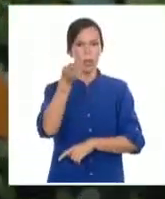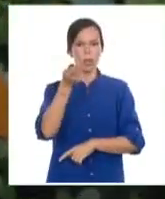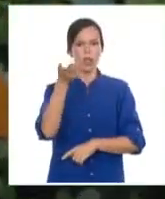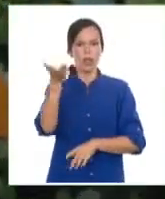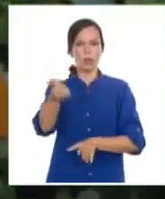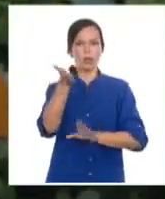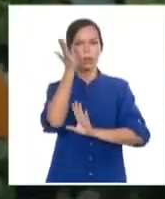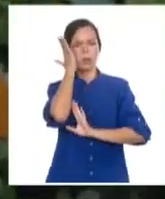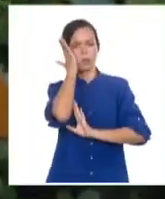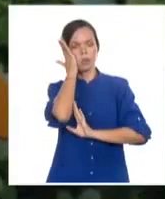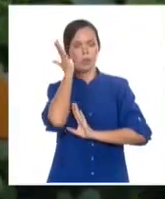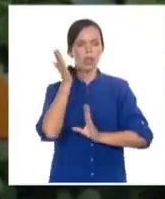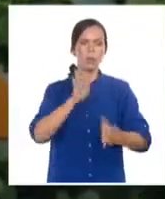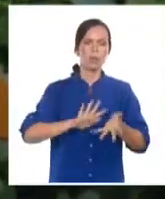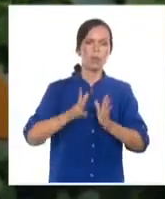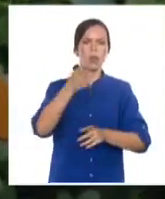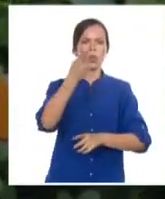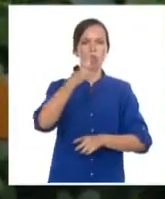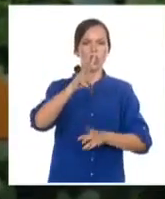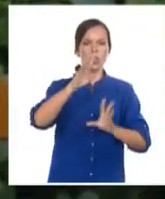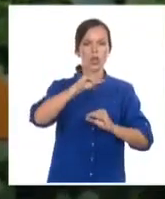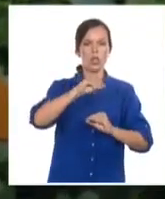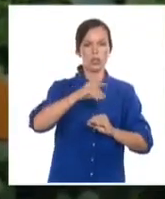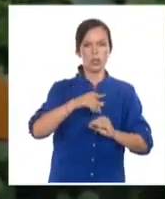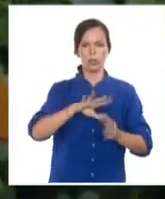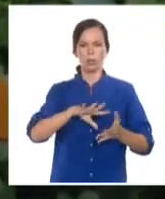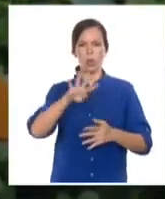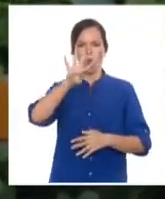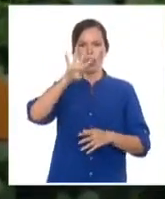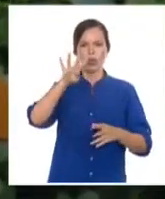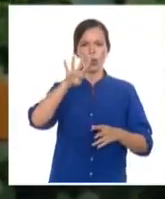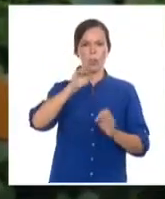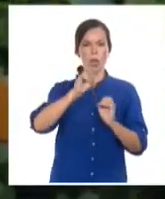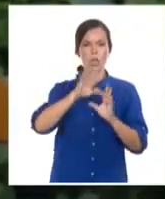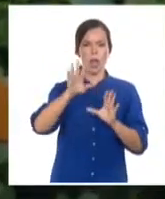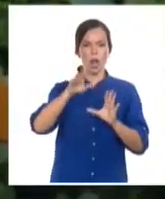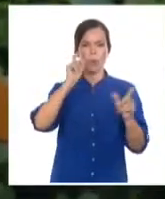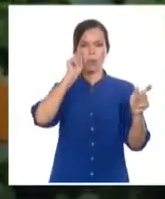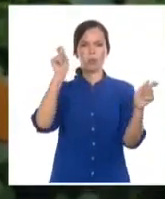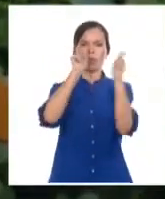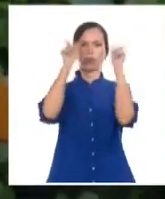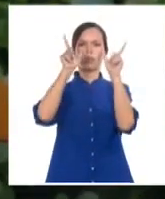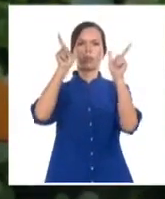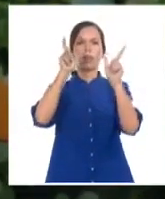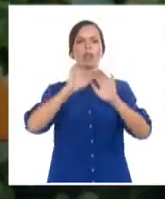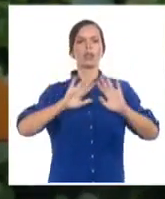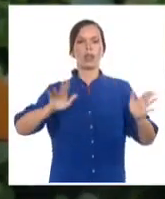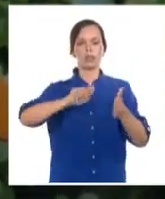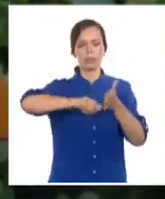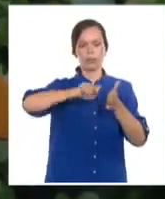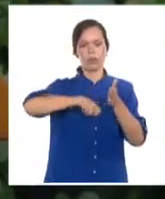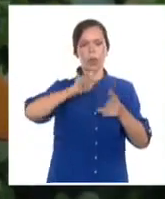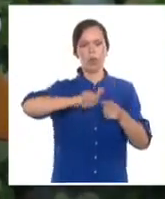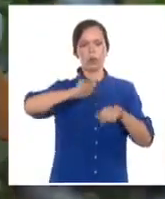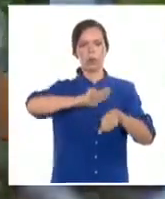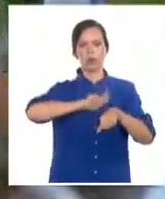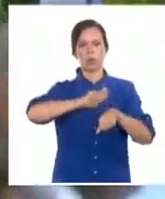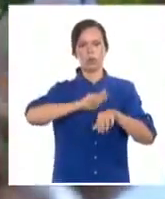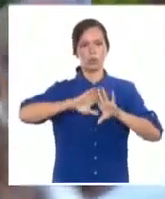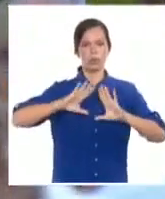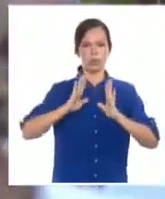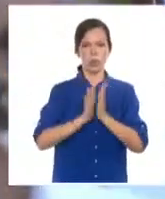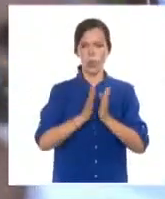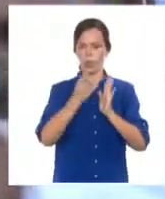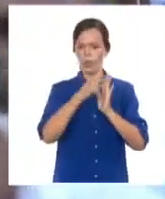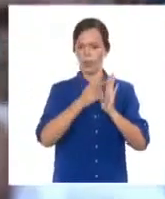sobre la mediane y a las 4 de la madrugada estaba en pie precisando los detalles finales de la acción